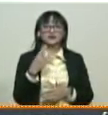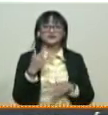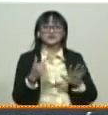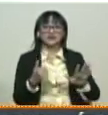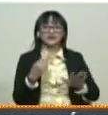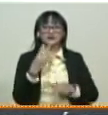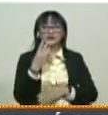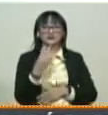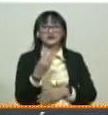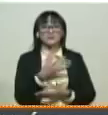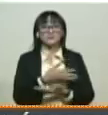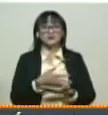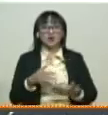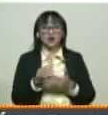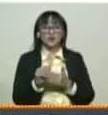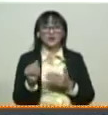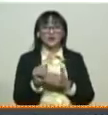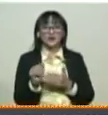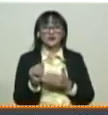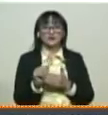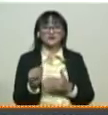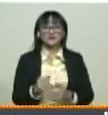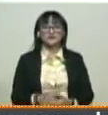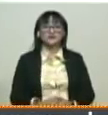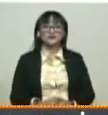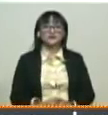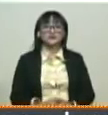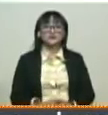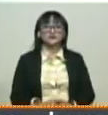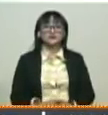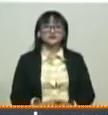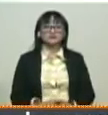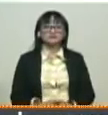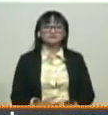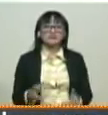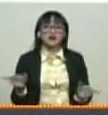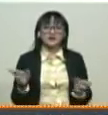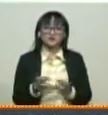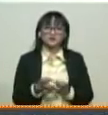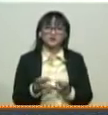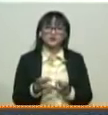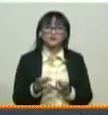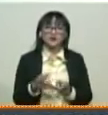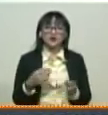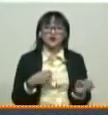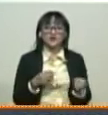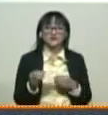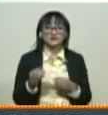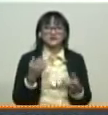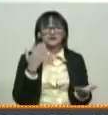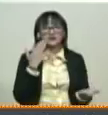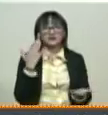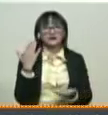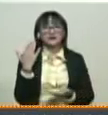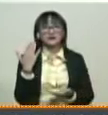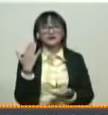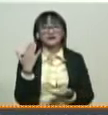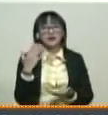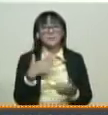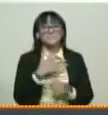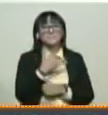1.163 millones de dólares. Los detalles, para resumir, de esta oficina satélite fue que fue un